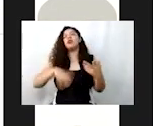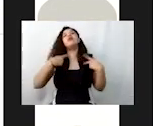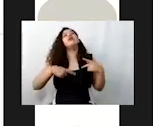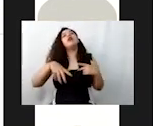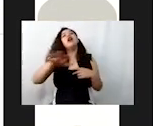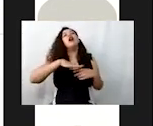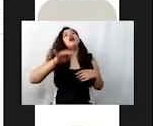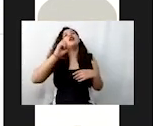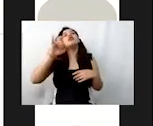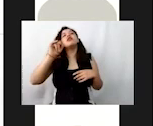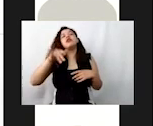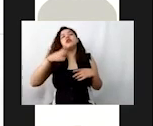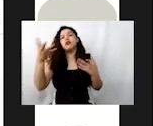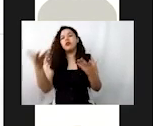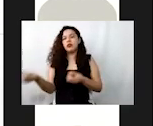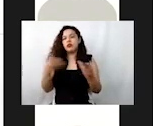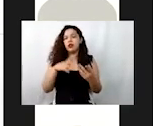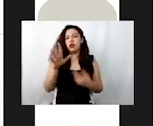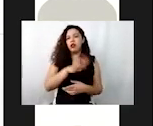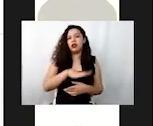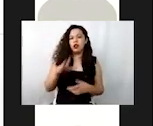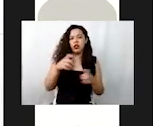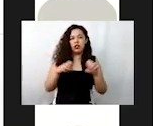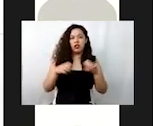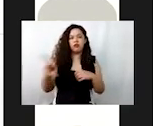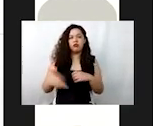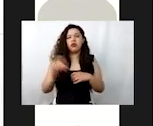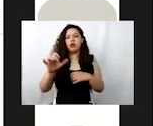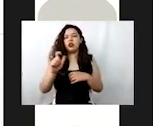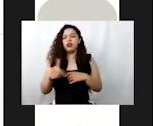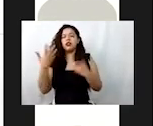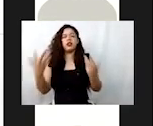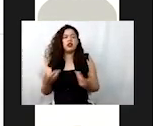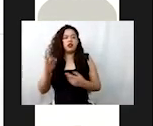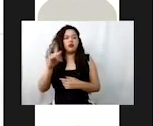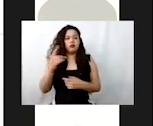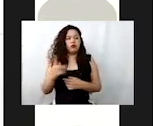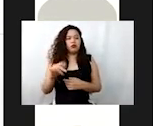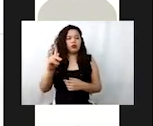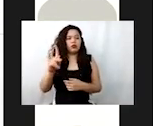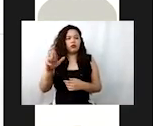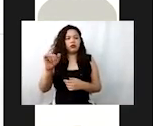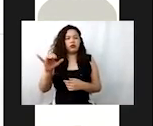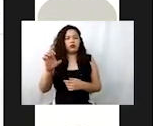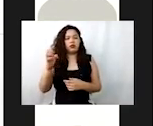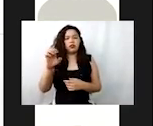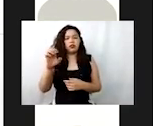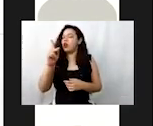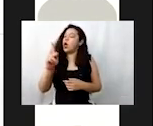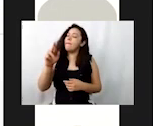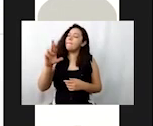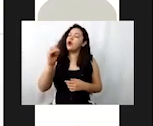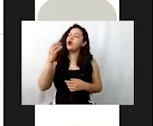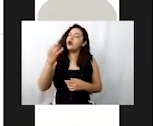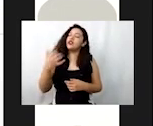civil, equipo Pueblo AC y de Hunger Project México, quienes de alguna forma convocaron al resto de las organizaciones